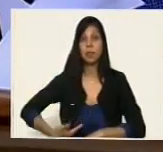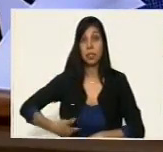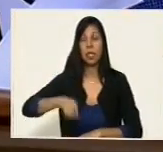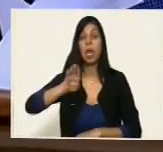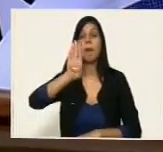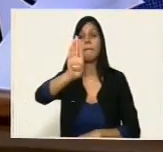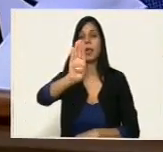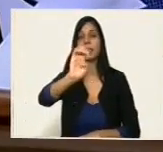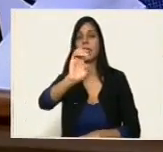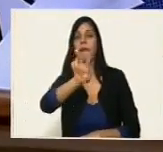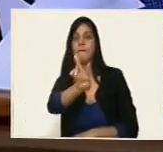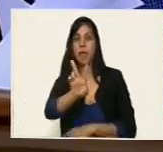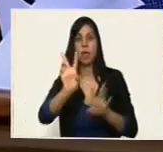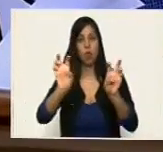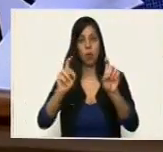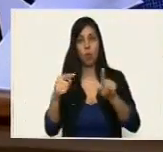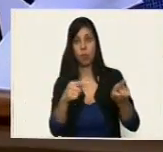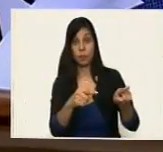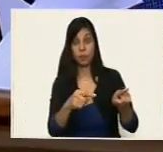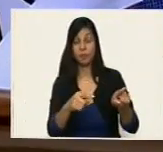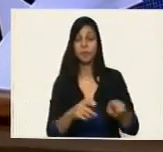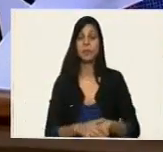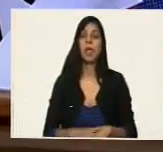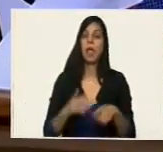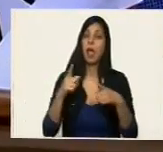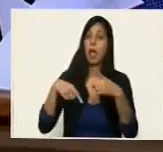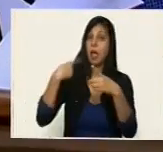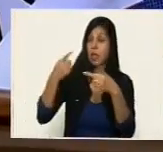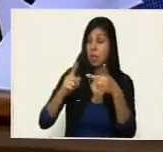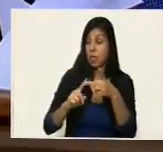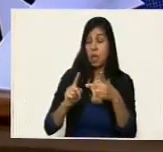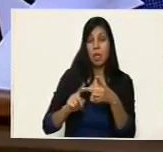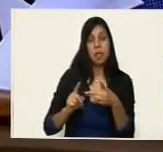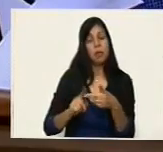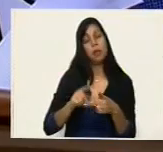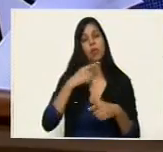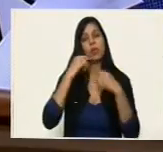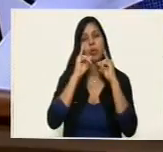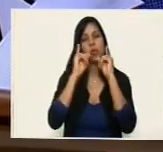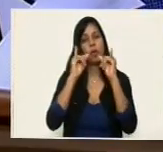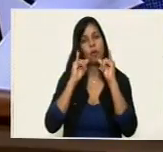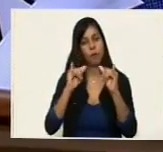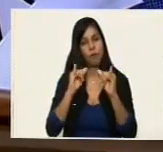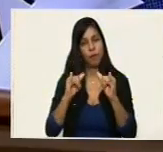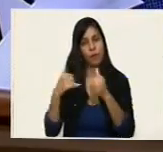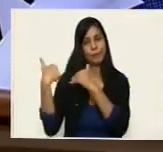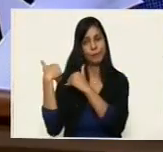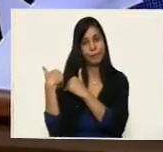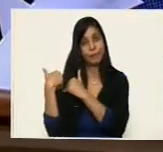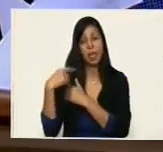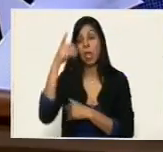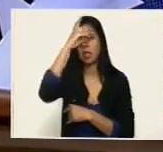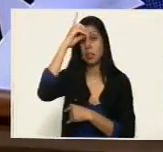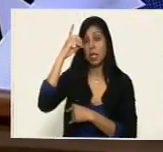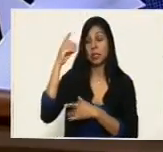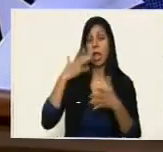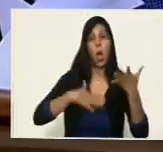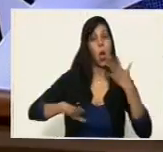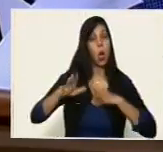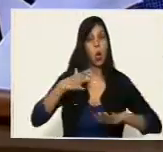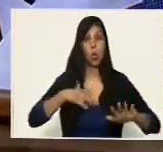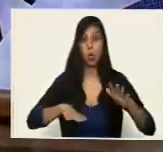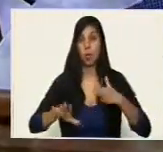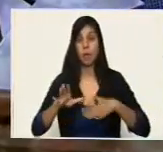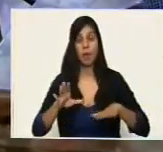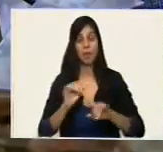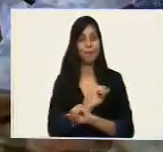A continuación, informó al Pleno que, dadas las nuevas responsabilidades que asume la constituyente Delcy Rodríguez,